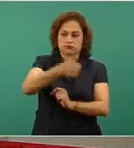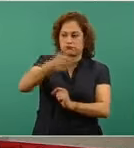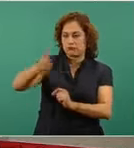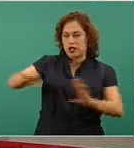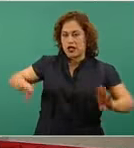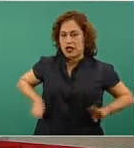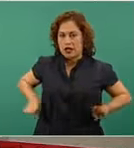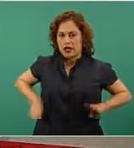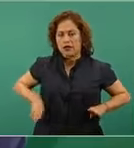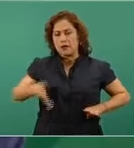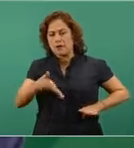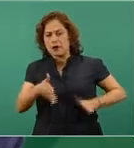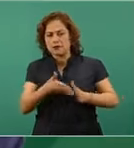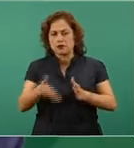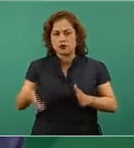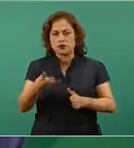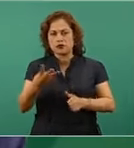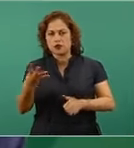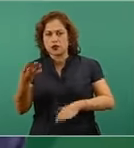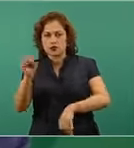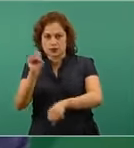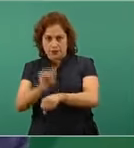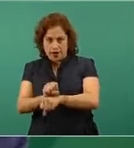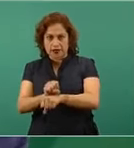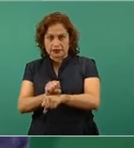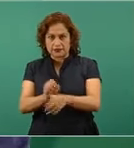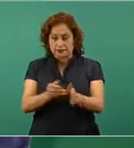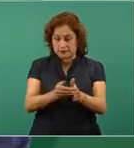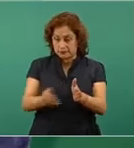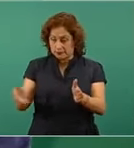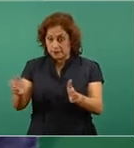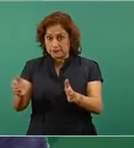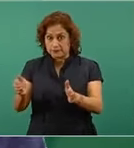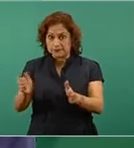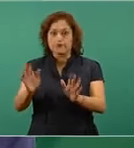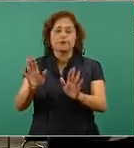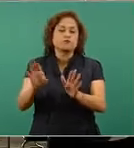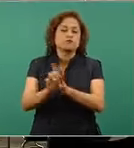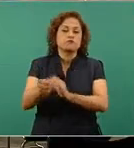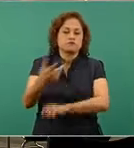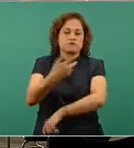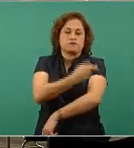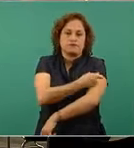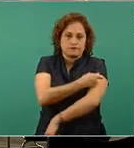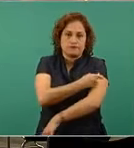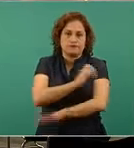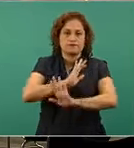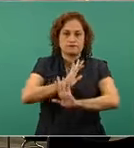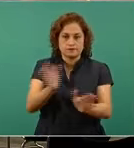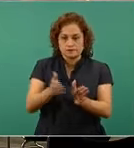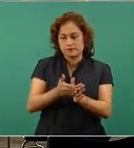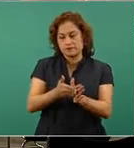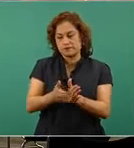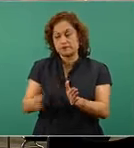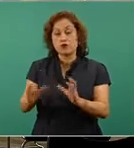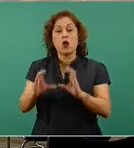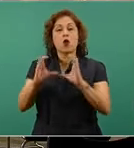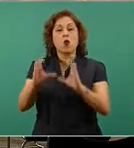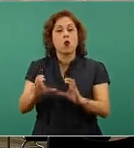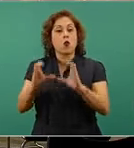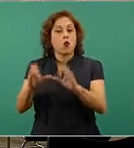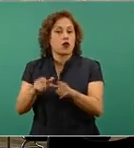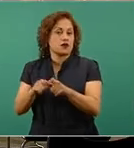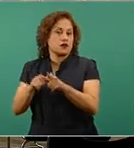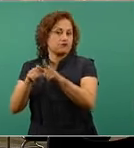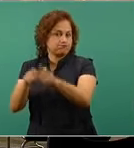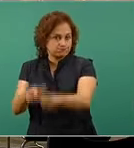a 4 semanas. Durante ese periodo hay que estar conscientes de que a pesar de haber recibido la vacuna, no estamos o no están quienes